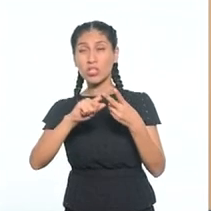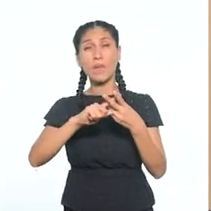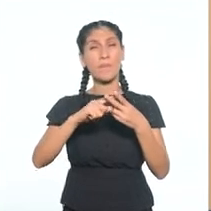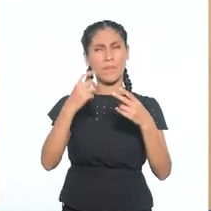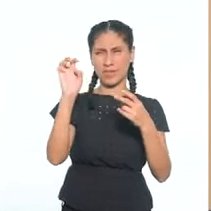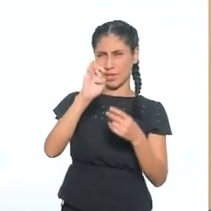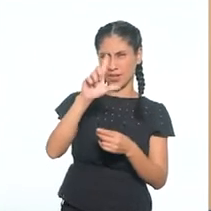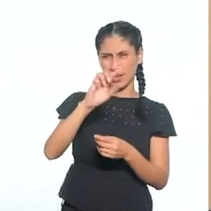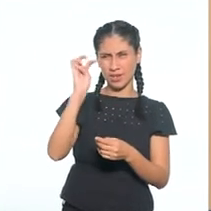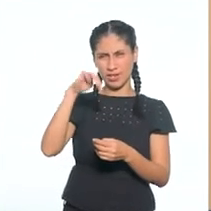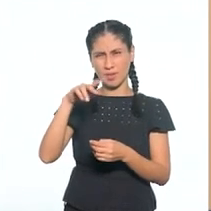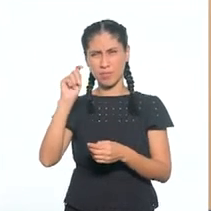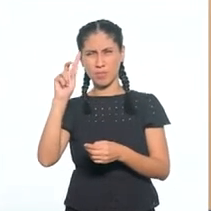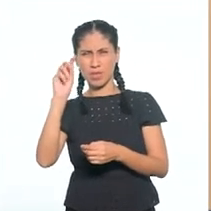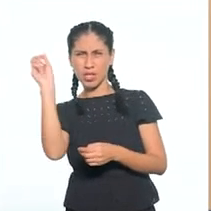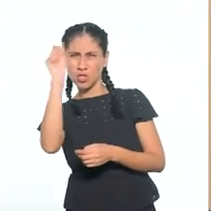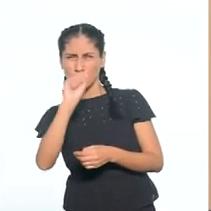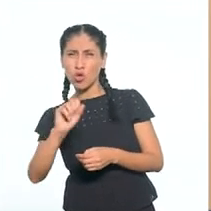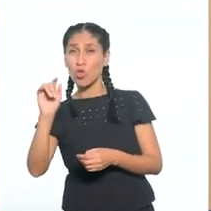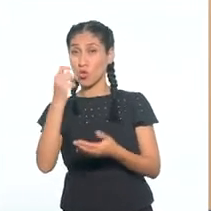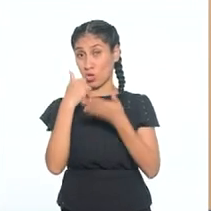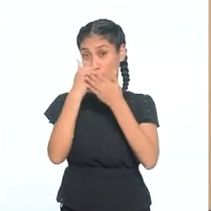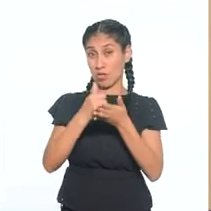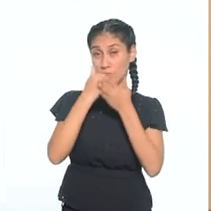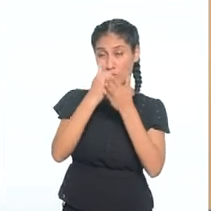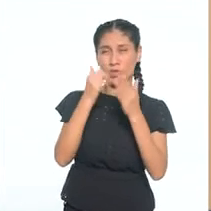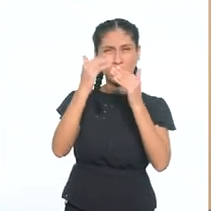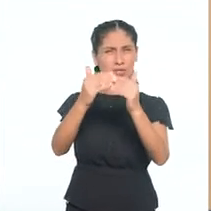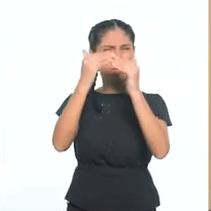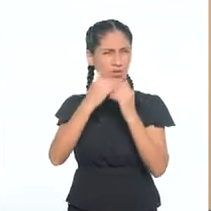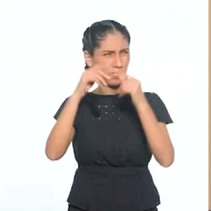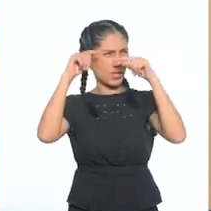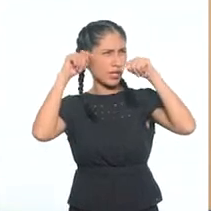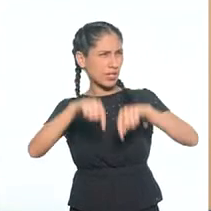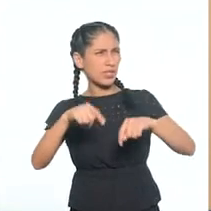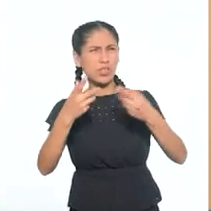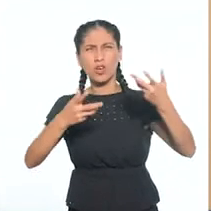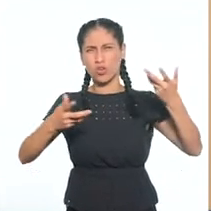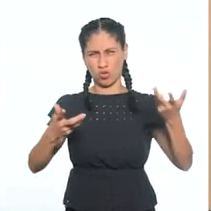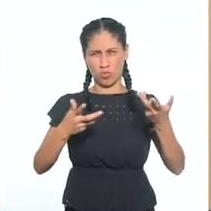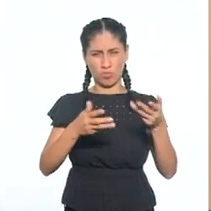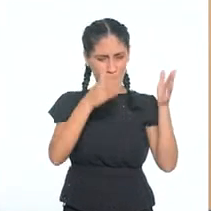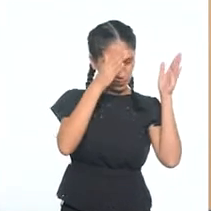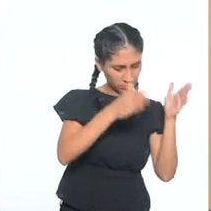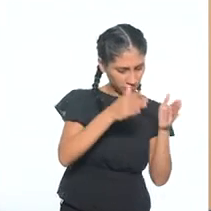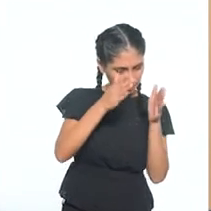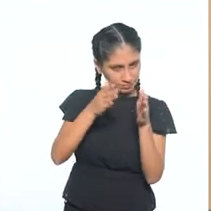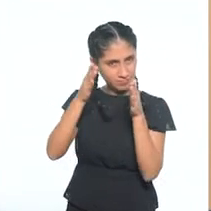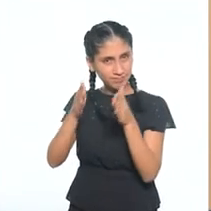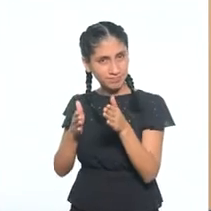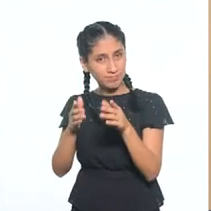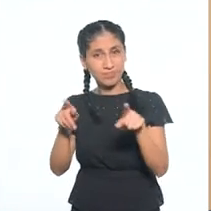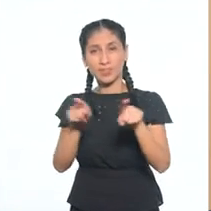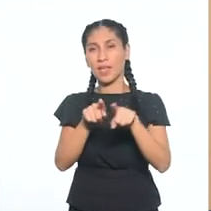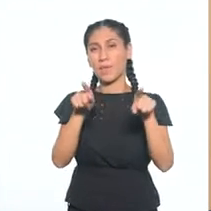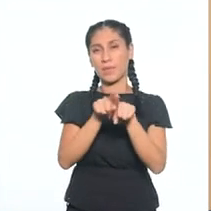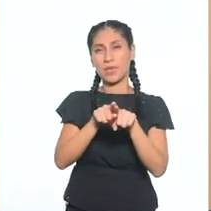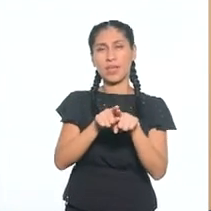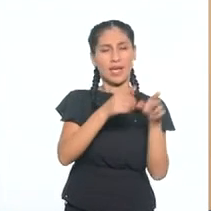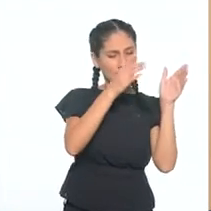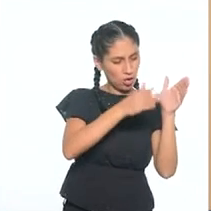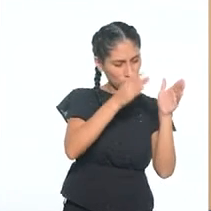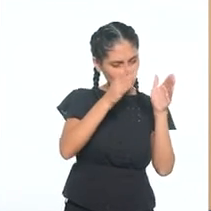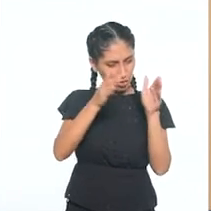una característica fundamental de este proceso es que en esta parte se atiende al ordenamiento lógico a la